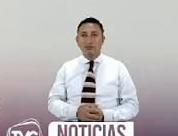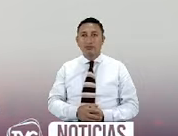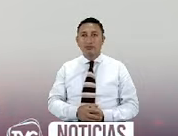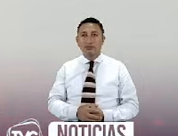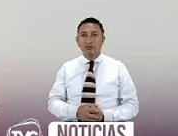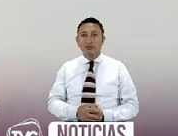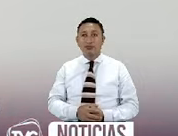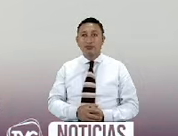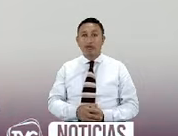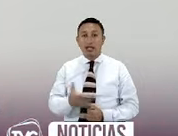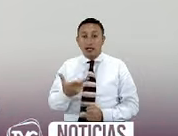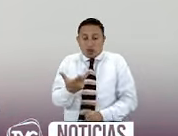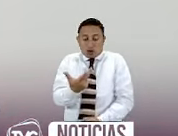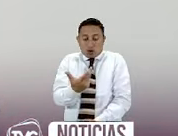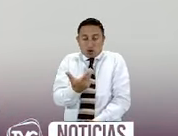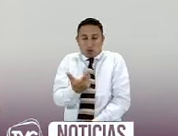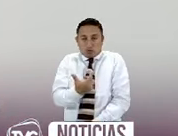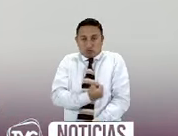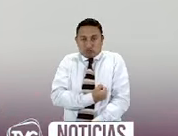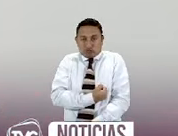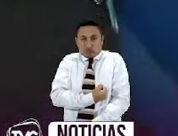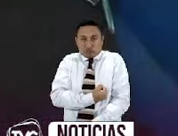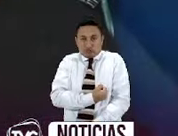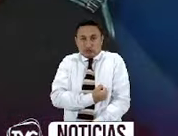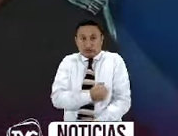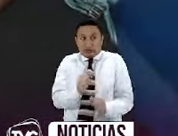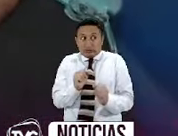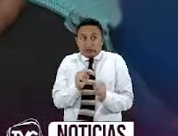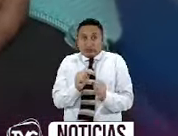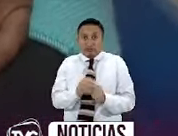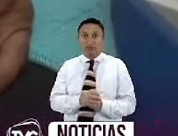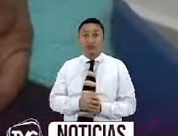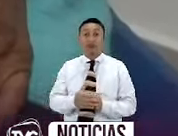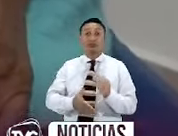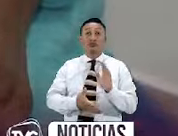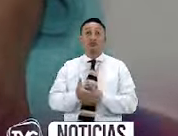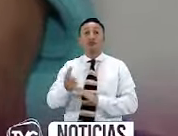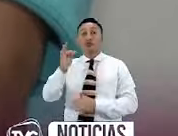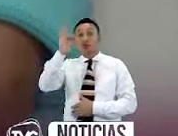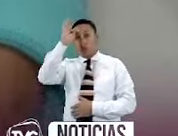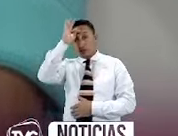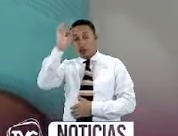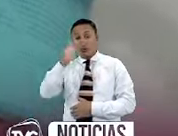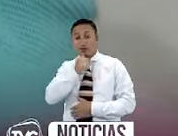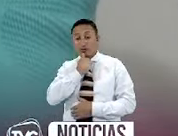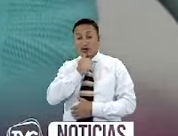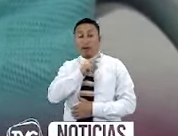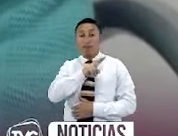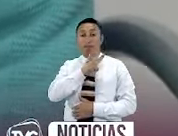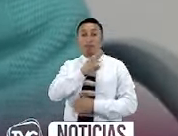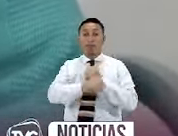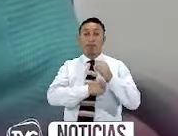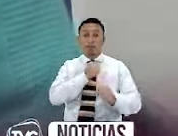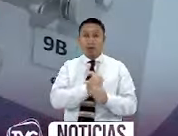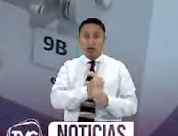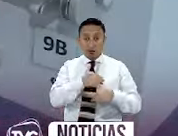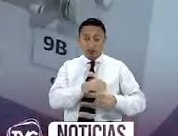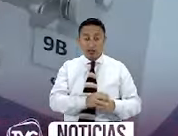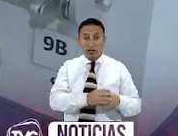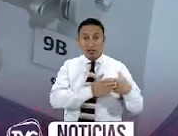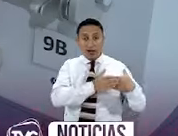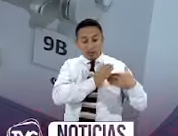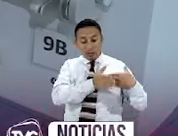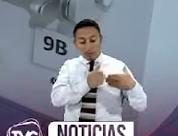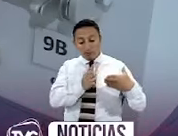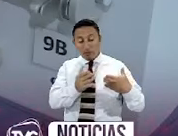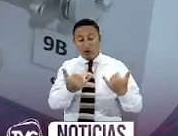eritropoyetina. A eso sí tengo miedo. Fue derivada a una clínica privada por el IES hace 24 años, desde entonces y a sus 62.